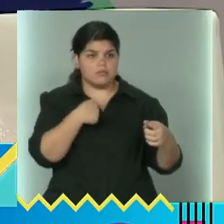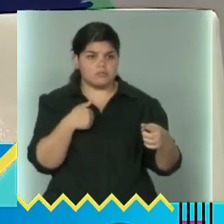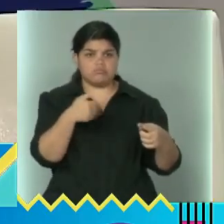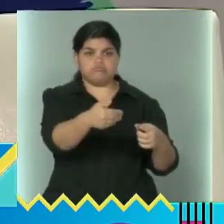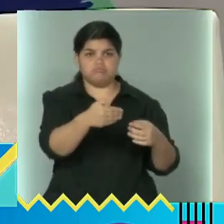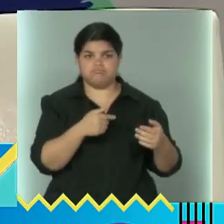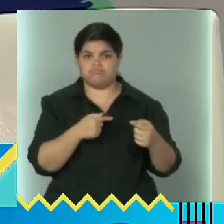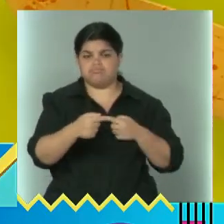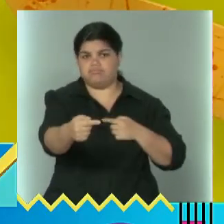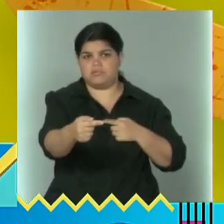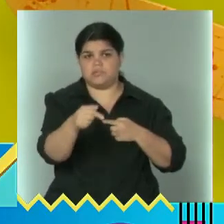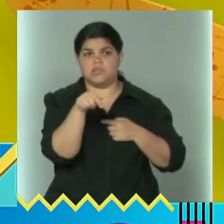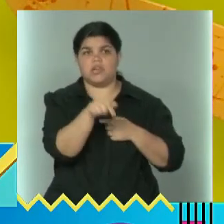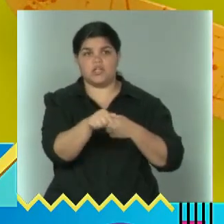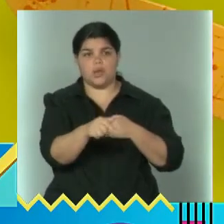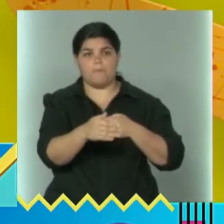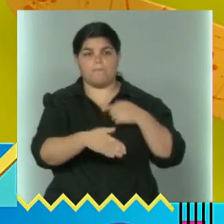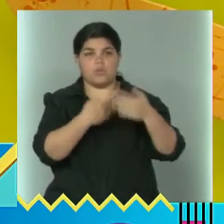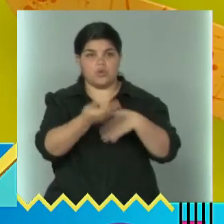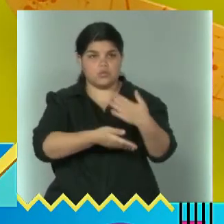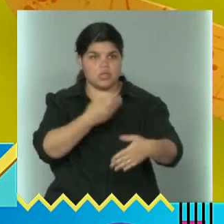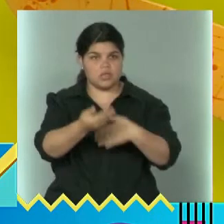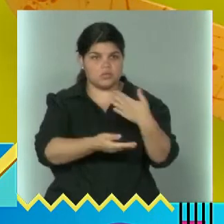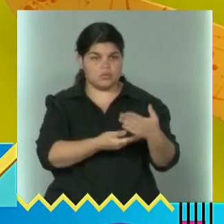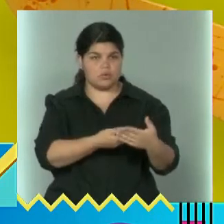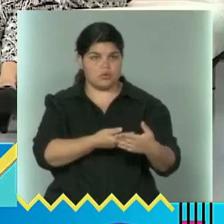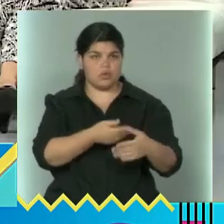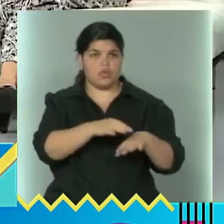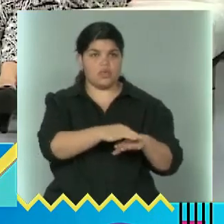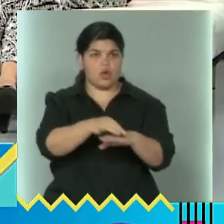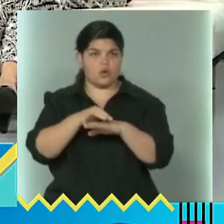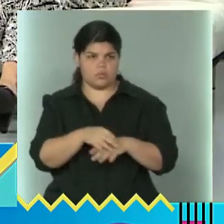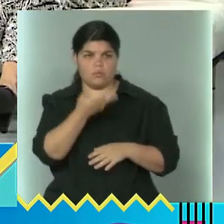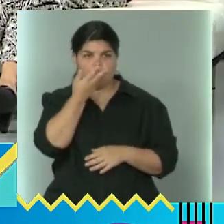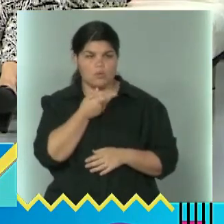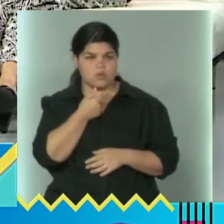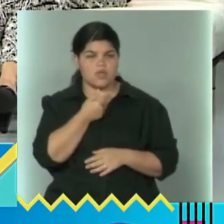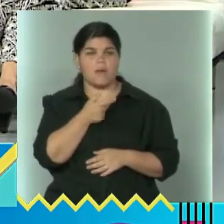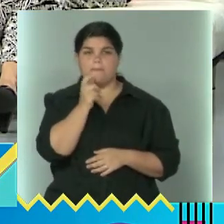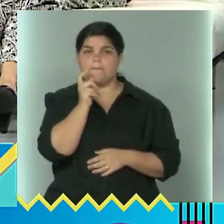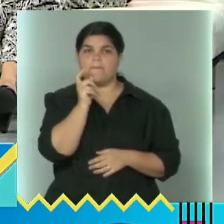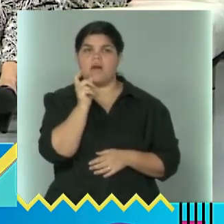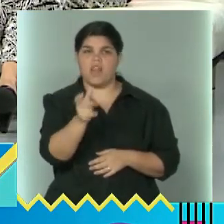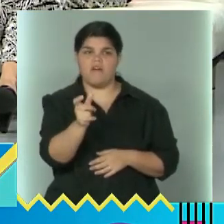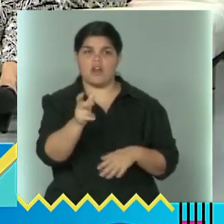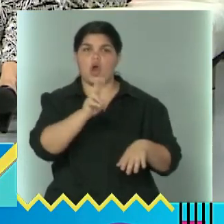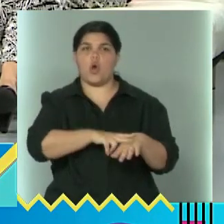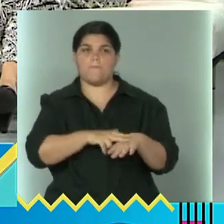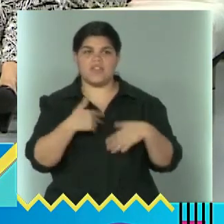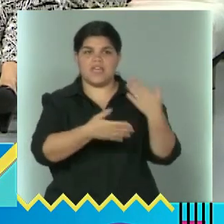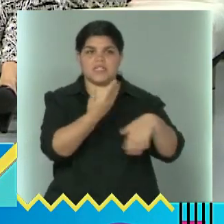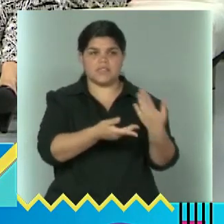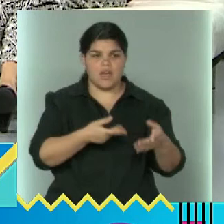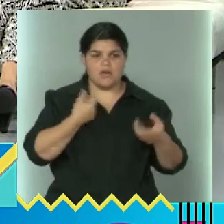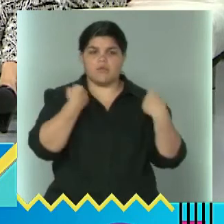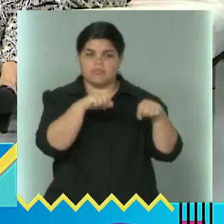Adrián. Entonces ahí viene el proceso de coaching. Y a mí me gusta que haya salido la palabra competencias, porque nosotros trabajamos específicamente entrenando